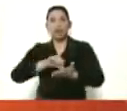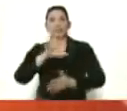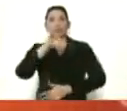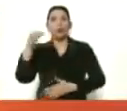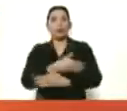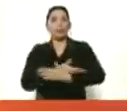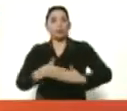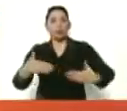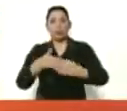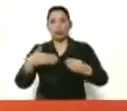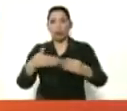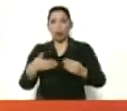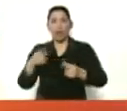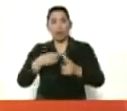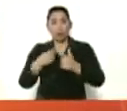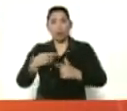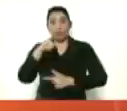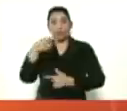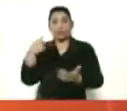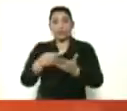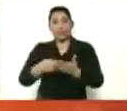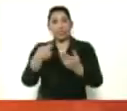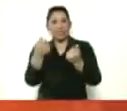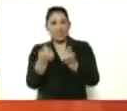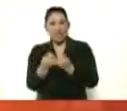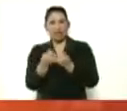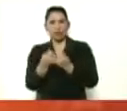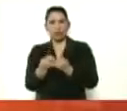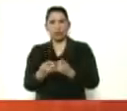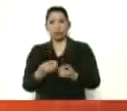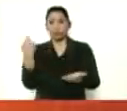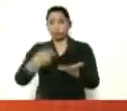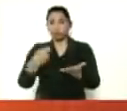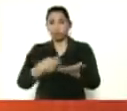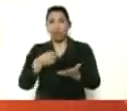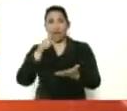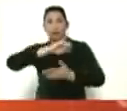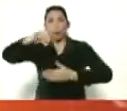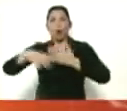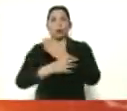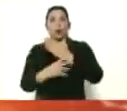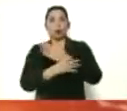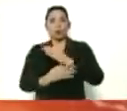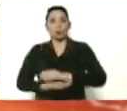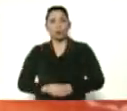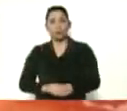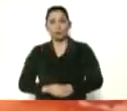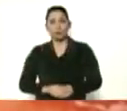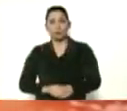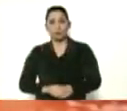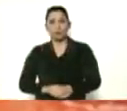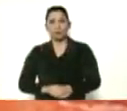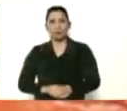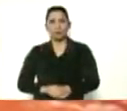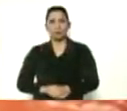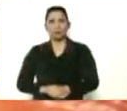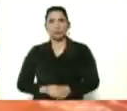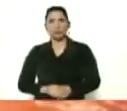$50 millones. Y entonces ese dinero se le daba a este, a Carabrotada, al Carabrotada.